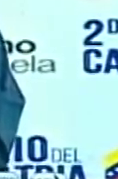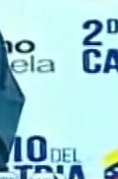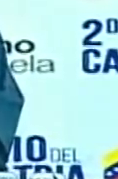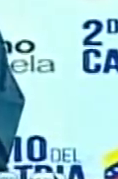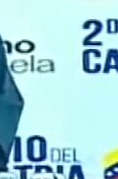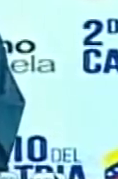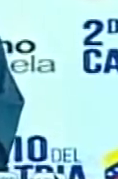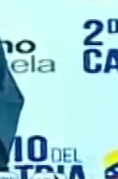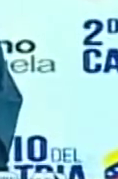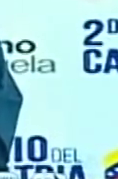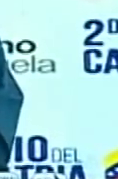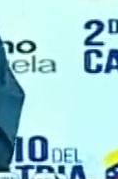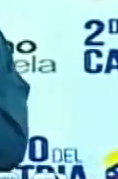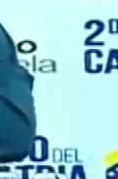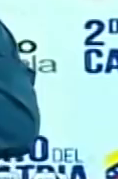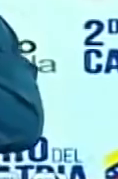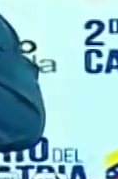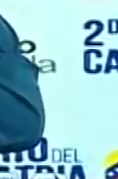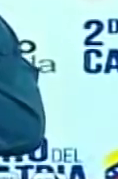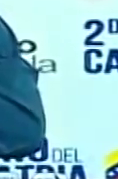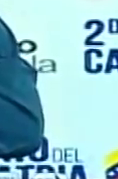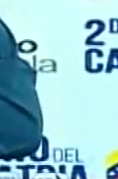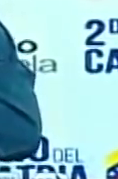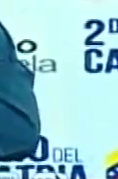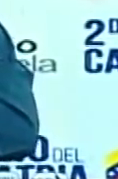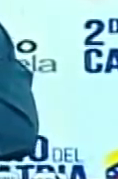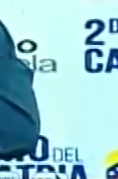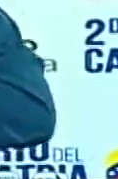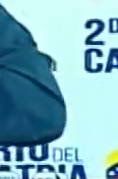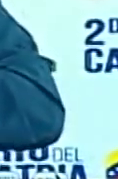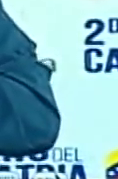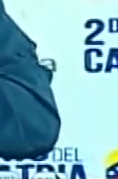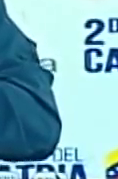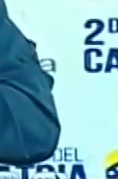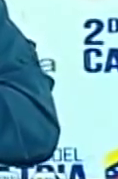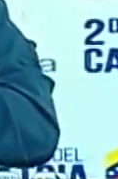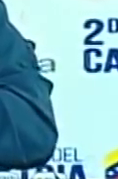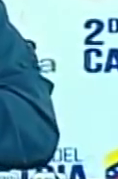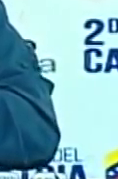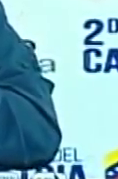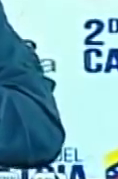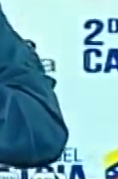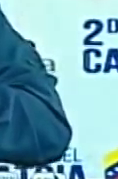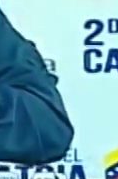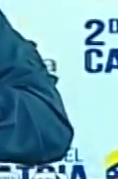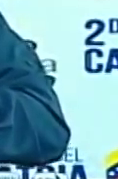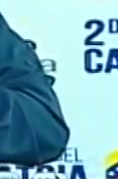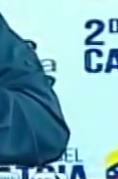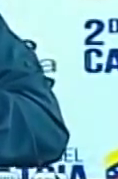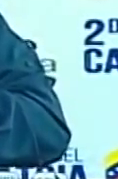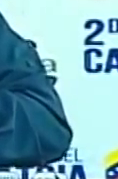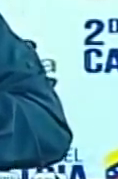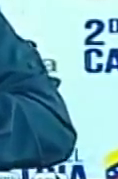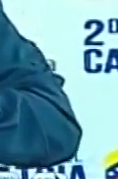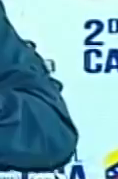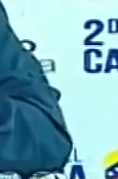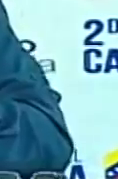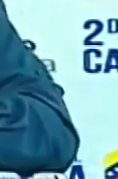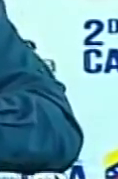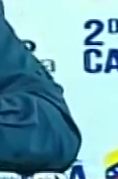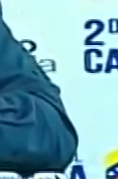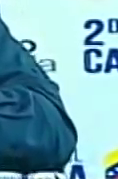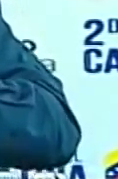es muy importante, así como nació el plan especial 100% pensionados, Gladys,